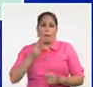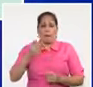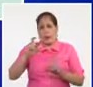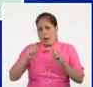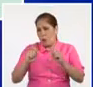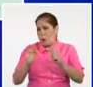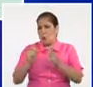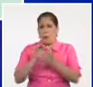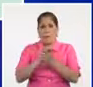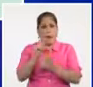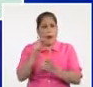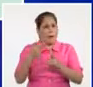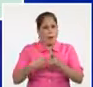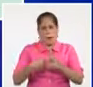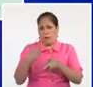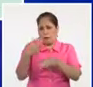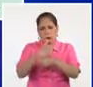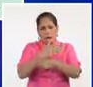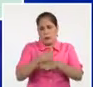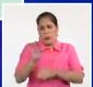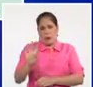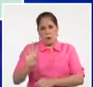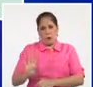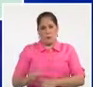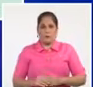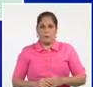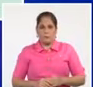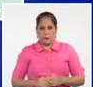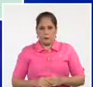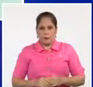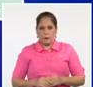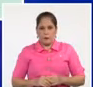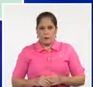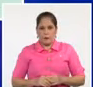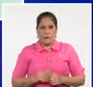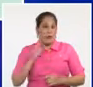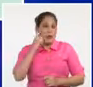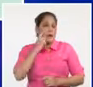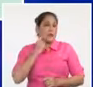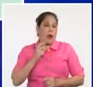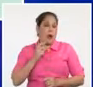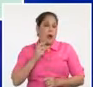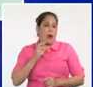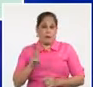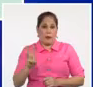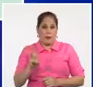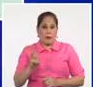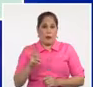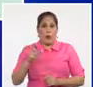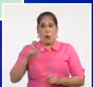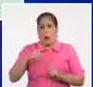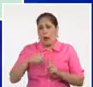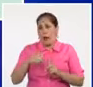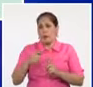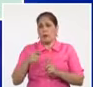Mayarí, Ivanes 4 cada uno, Sagua de Tánamo 3, Cuetos, Ibares